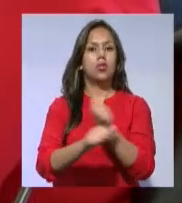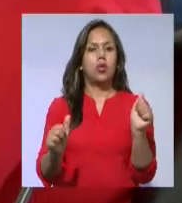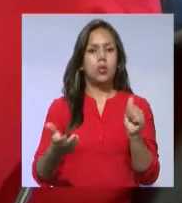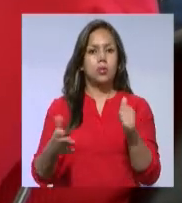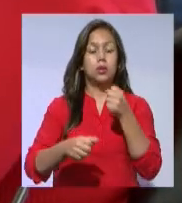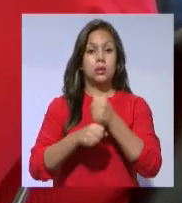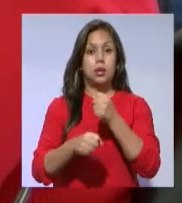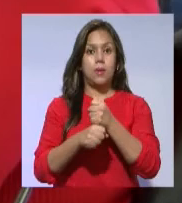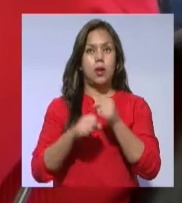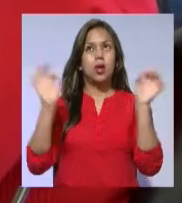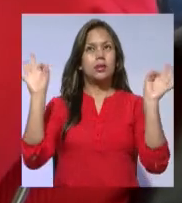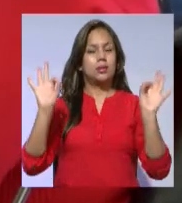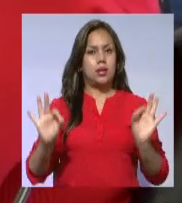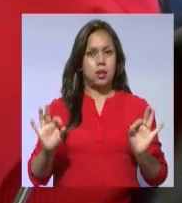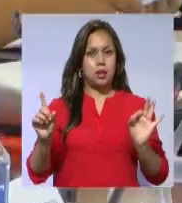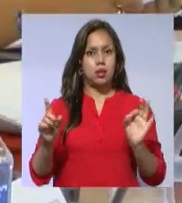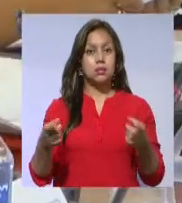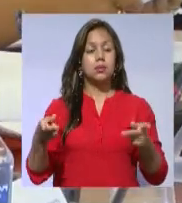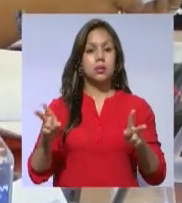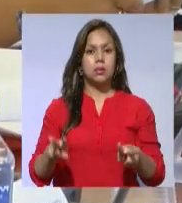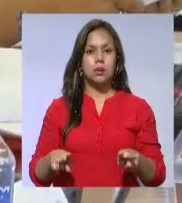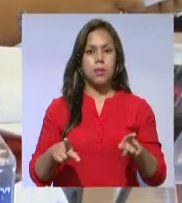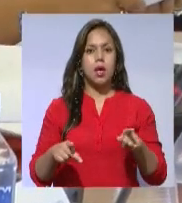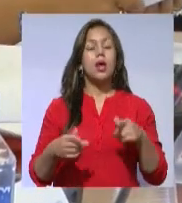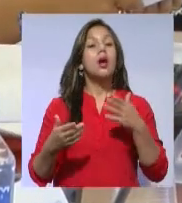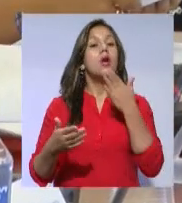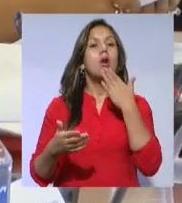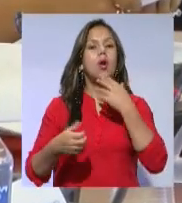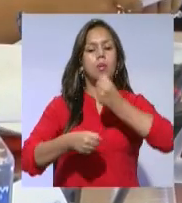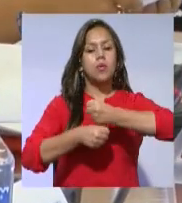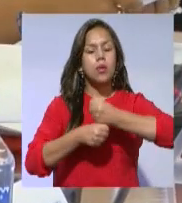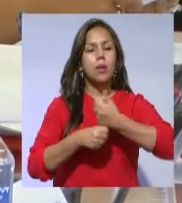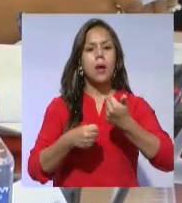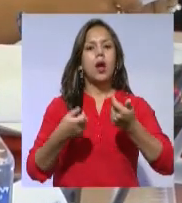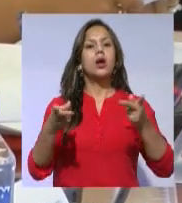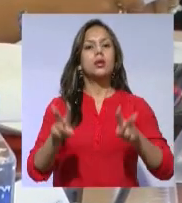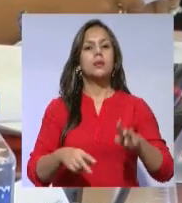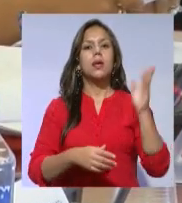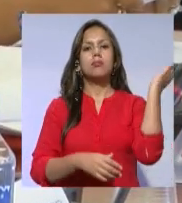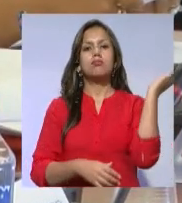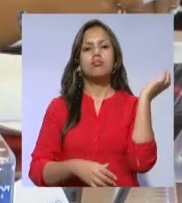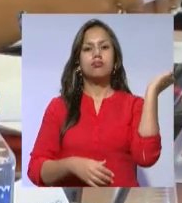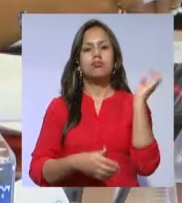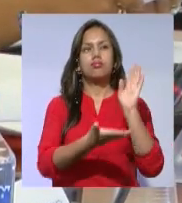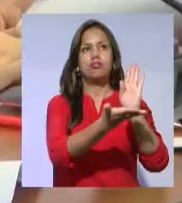eléctricos pero además se discutió la estabilidad laboral y seguridad social